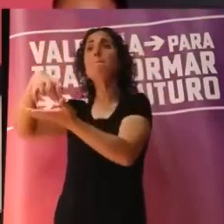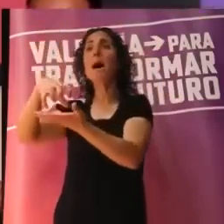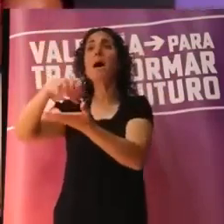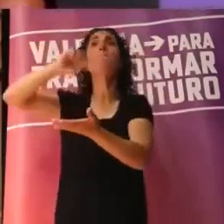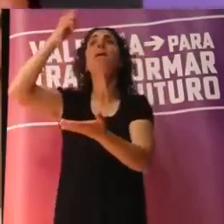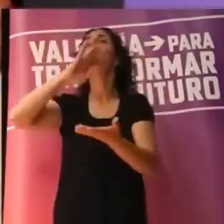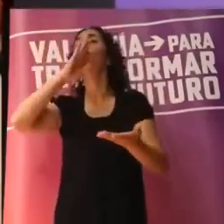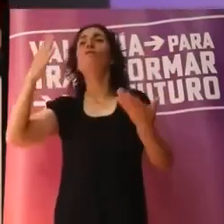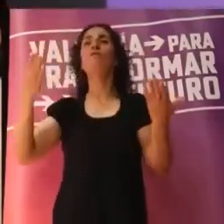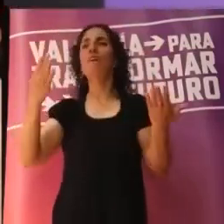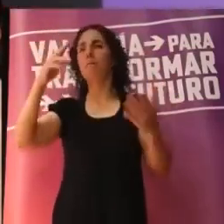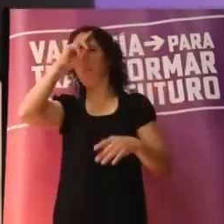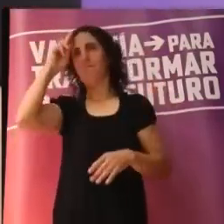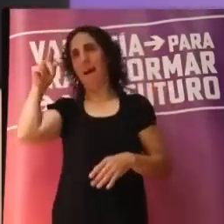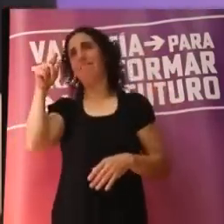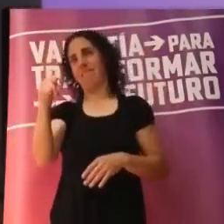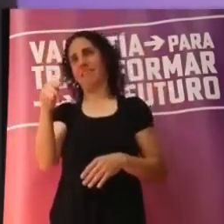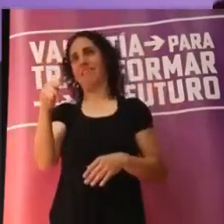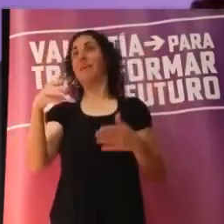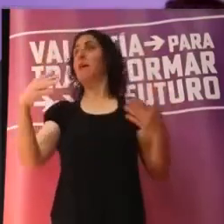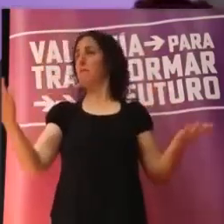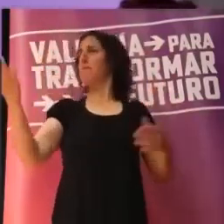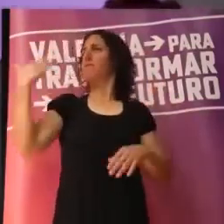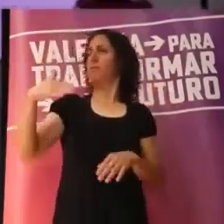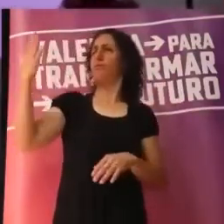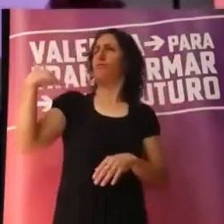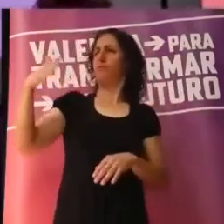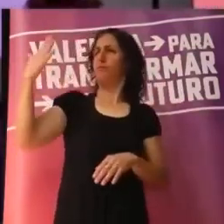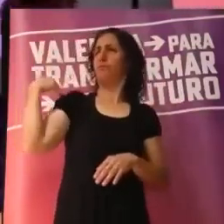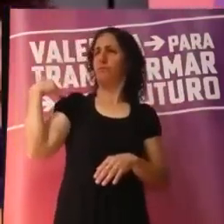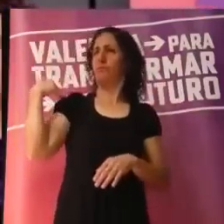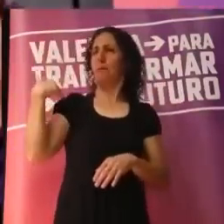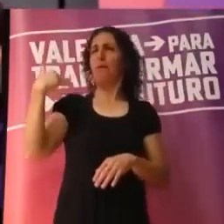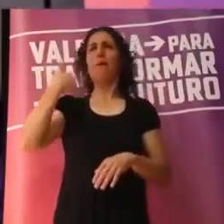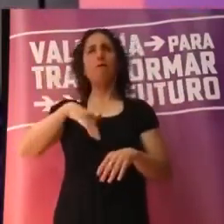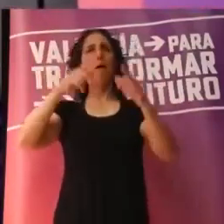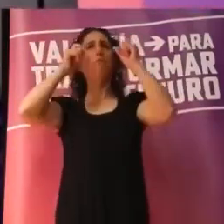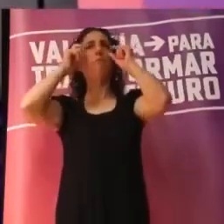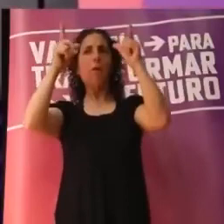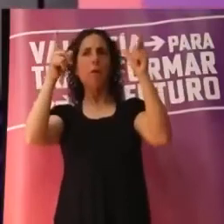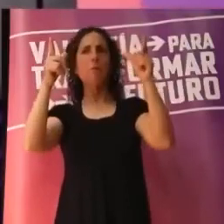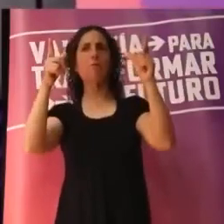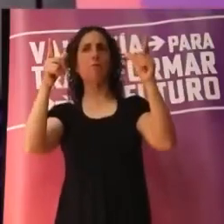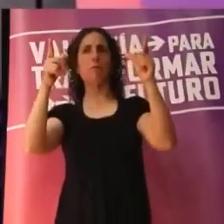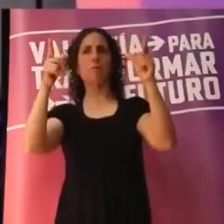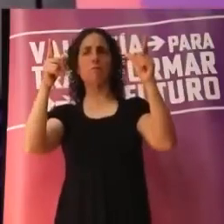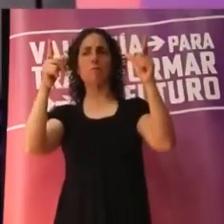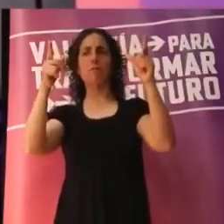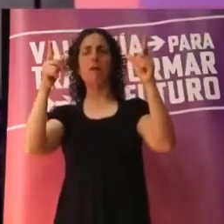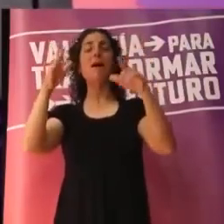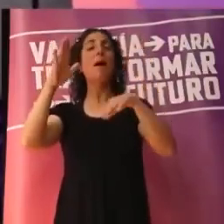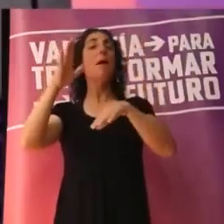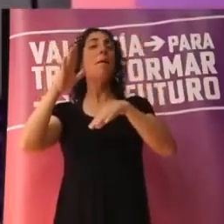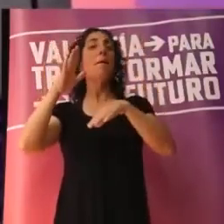Madrid, desde hace bastante tiempo descubrió que la clave para